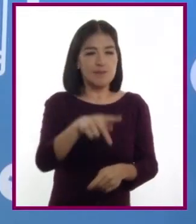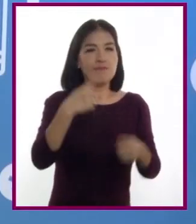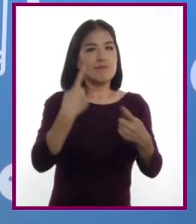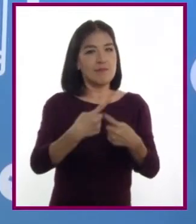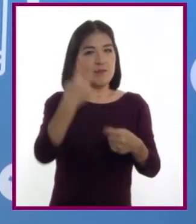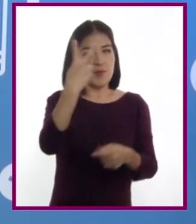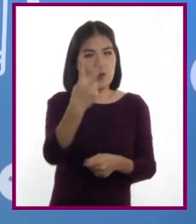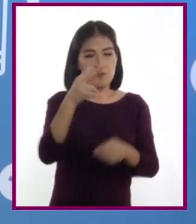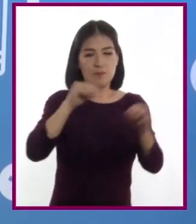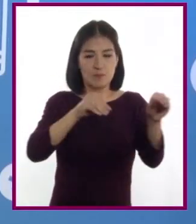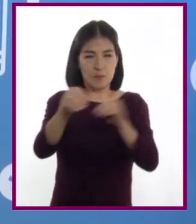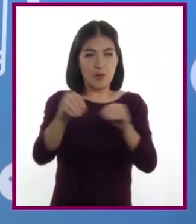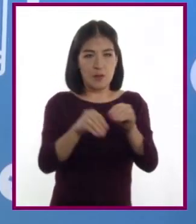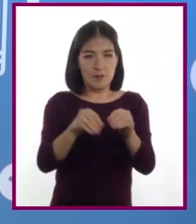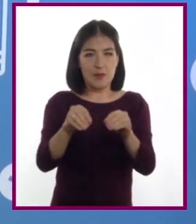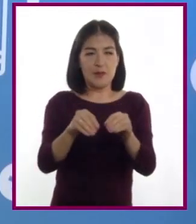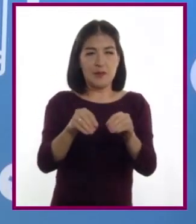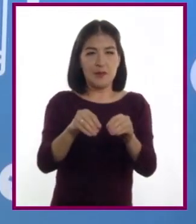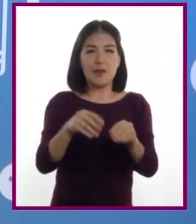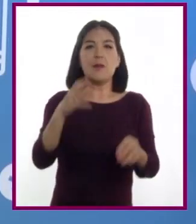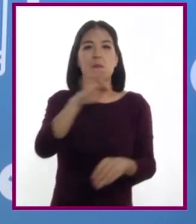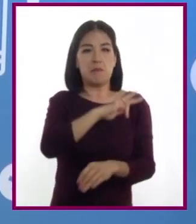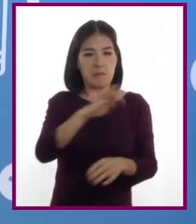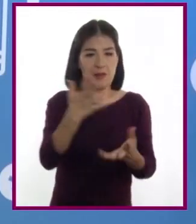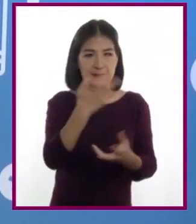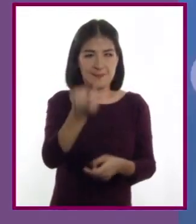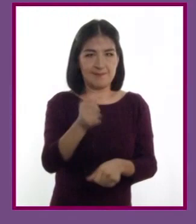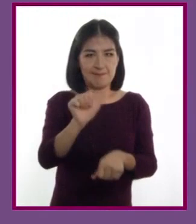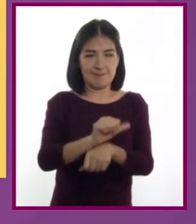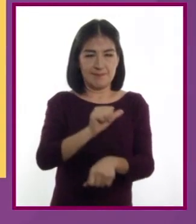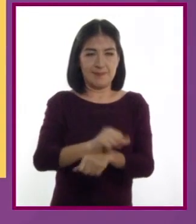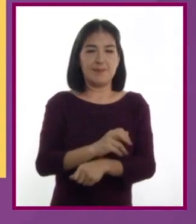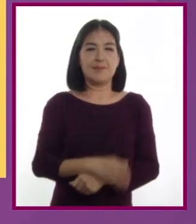movimientos o desplazamientos que puede realizar el móvil.